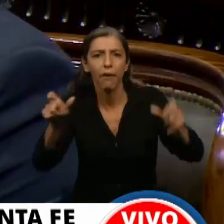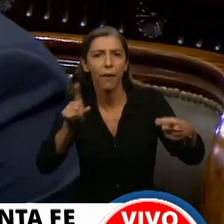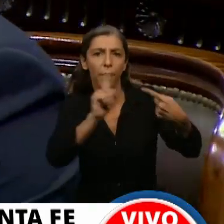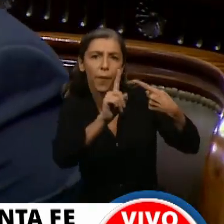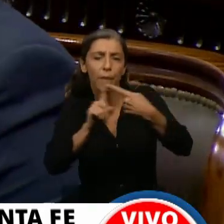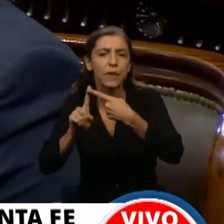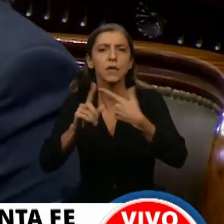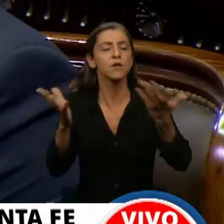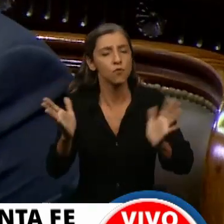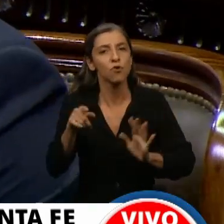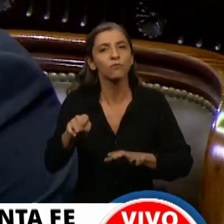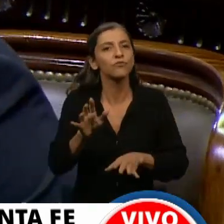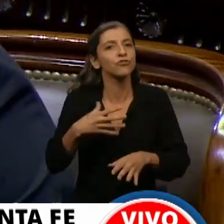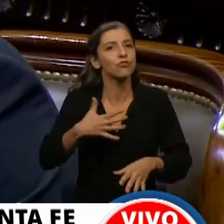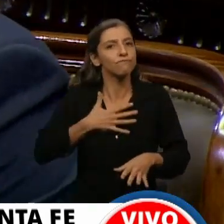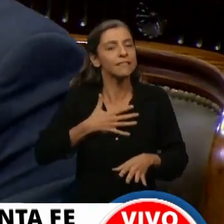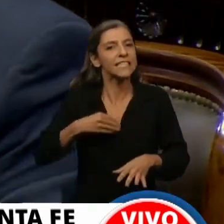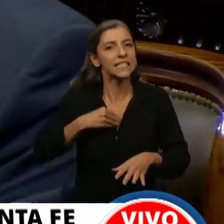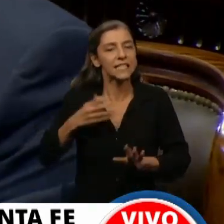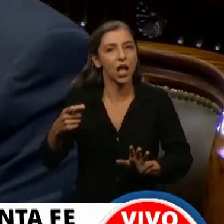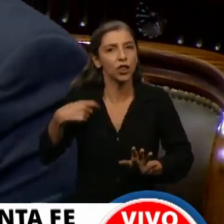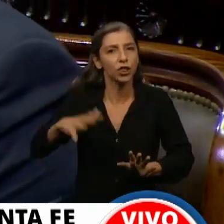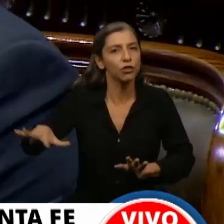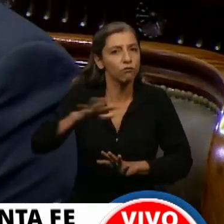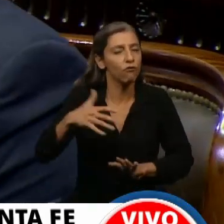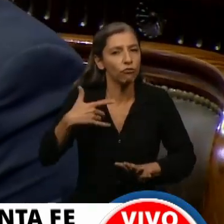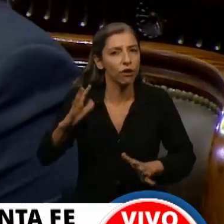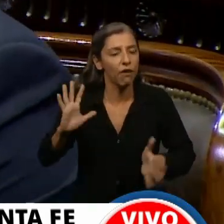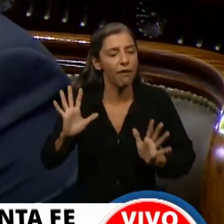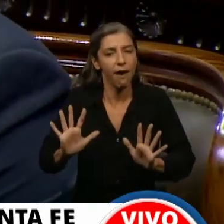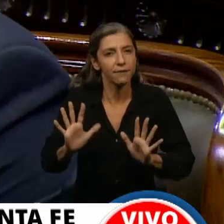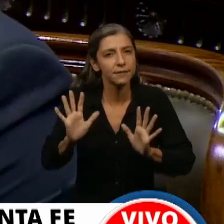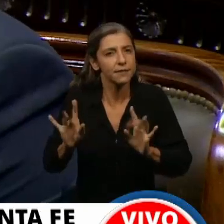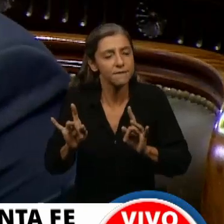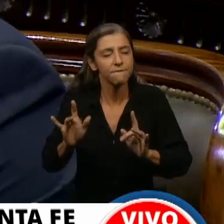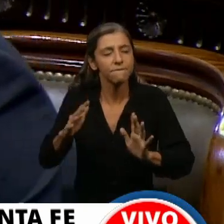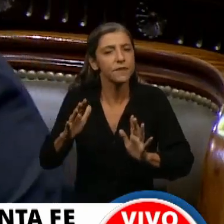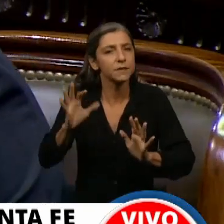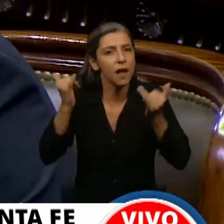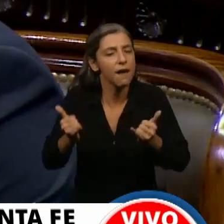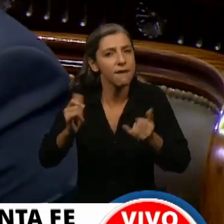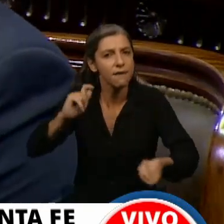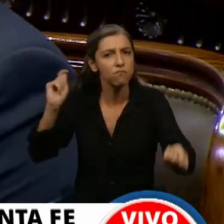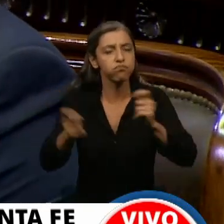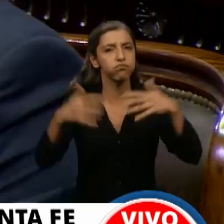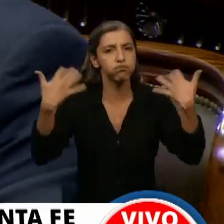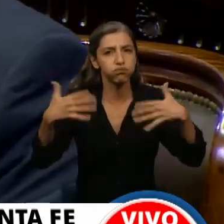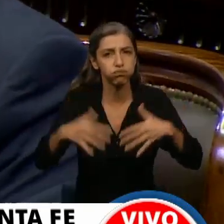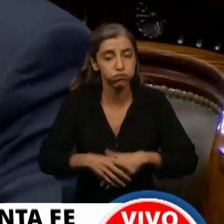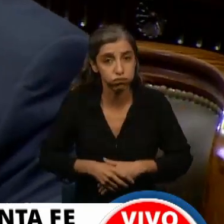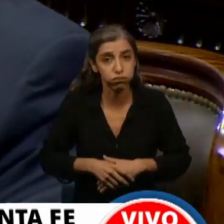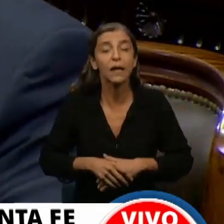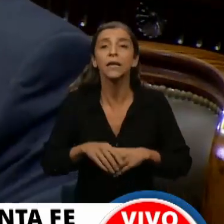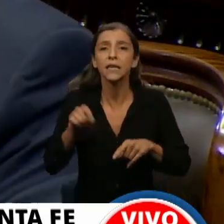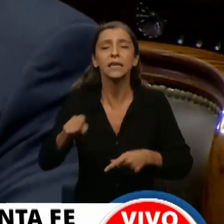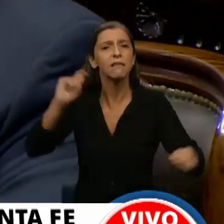crisis antropológica, que nos va a obligar y nos tiene que obligar a un cambio en todas las líneas, porque estamos